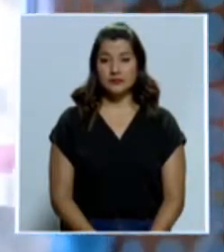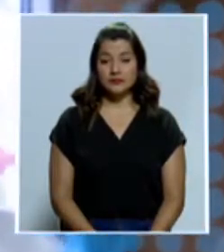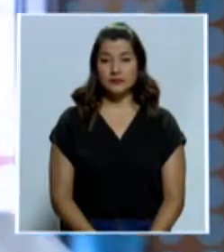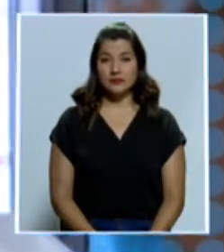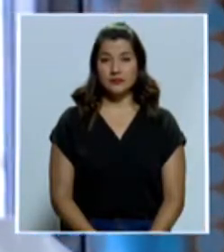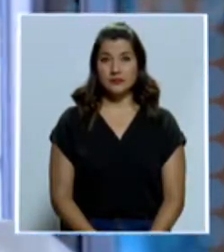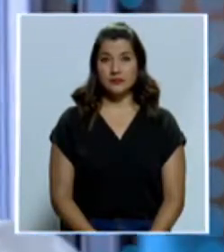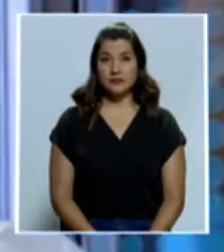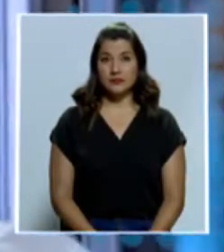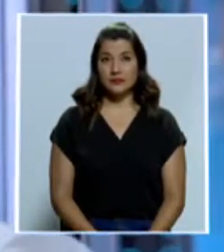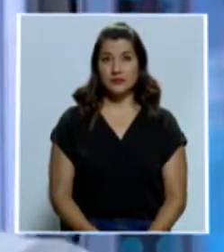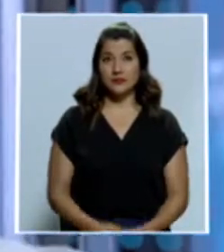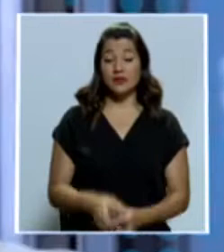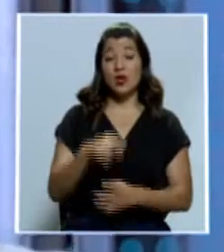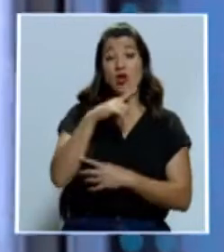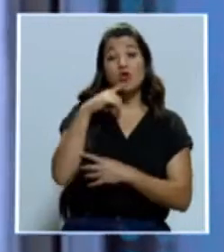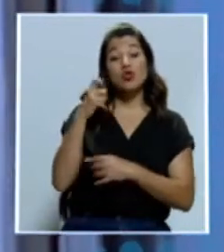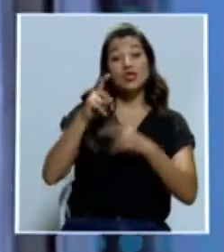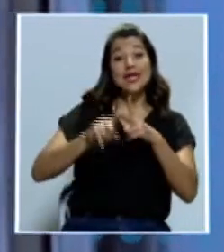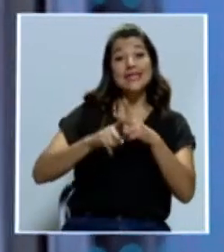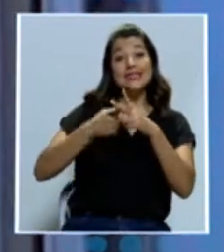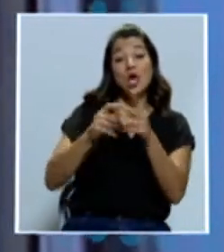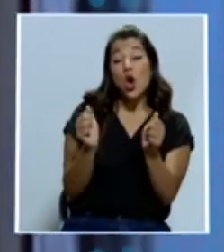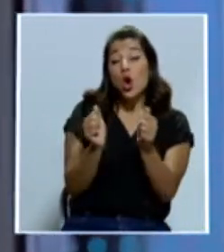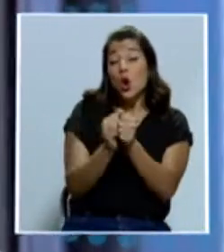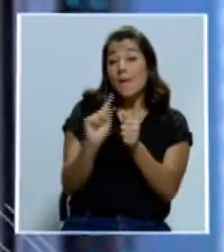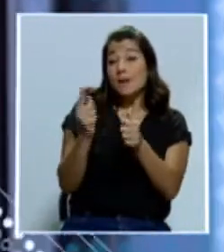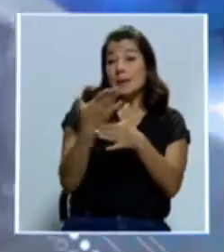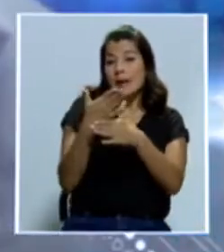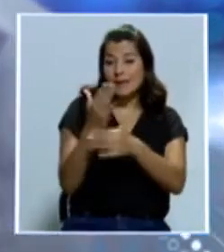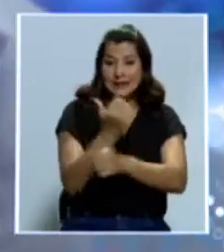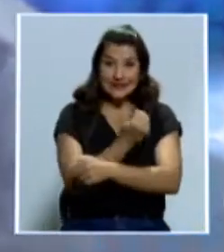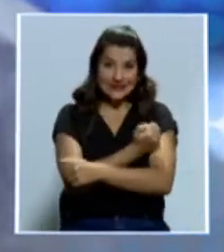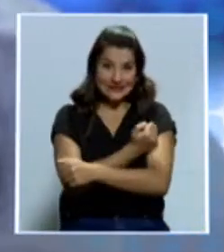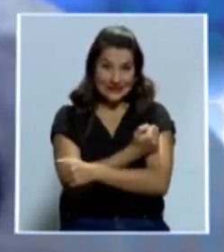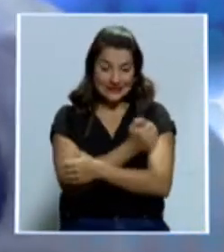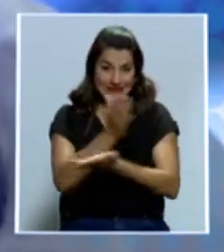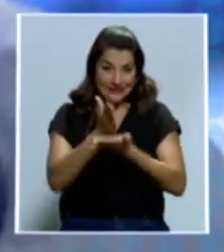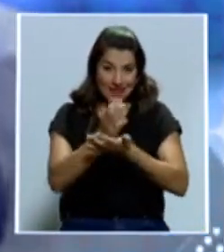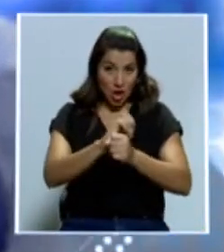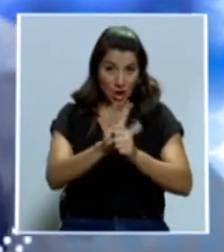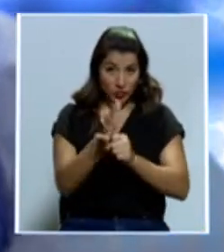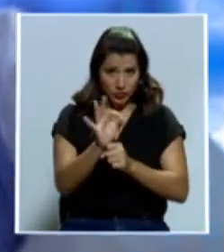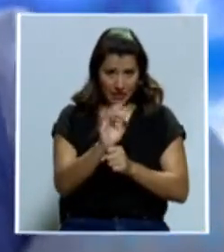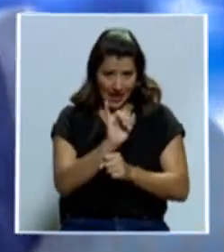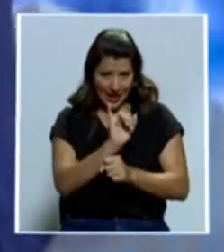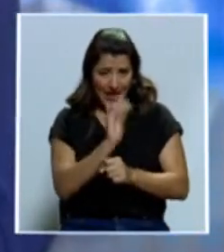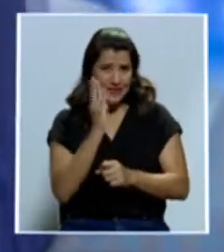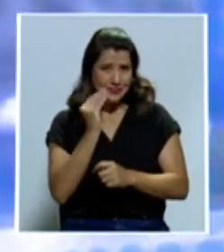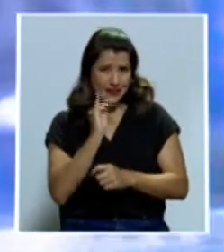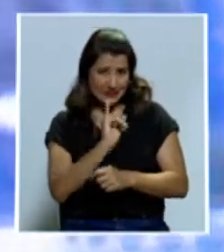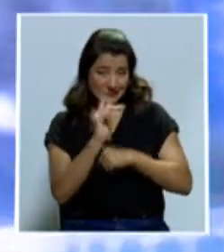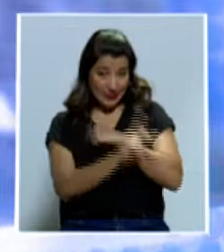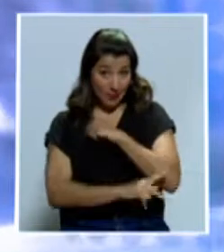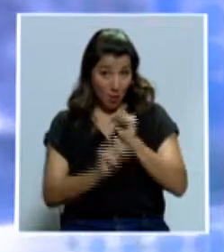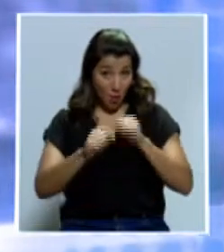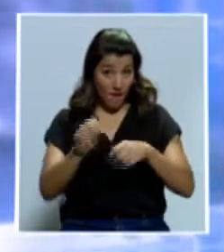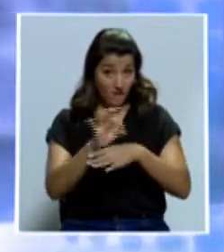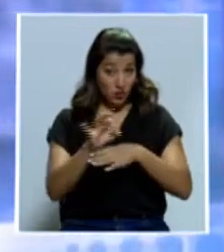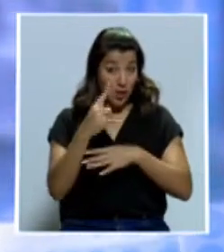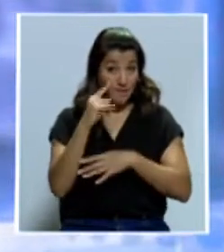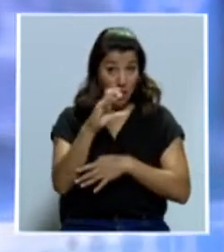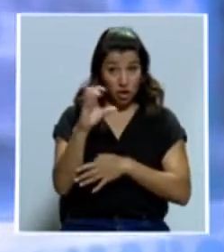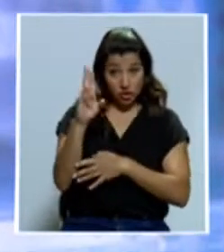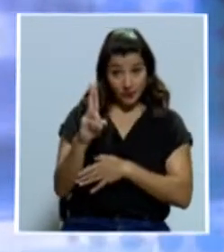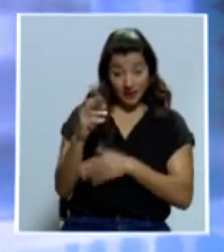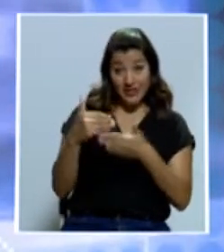Rusia inició con su primera etapa de vacunación contra la COVID-19. ¿Podría servir la experiencia en este país como modelo para Costa Rica?